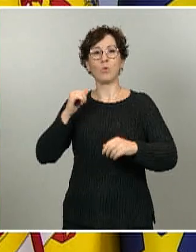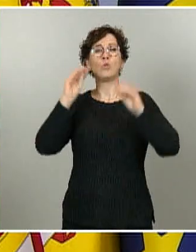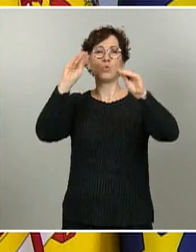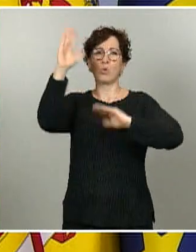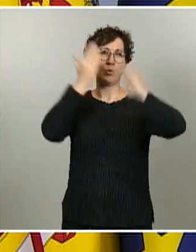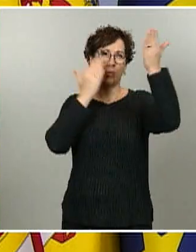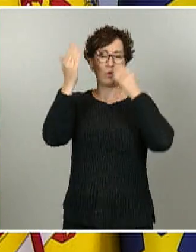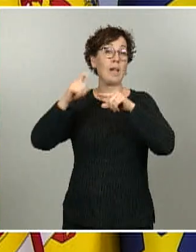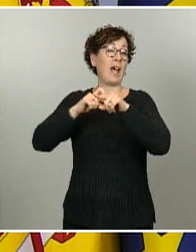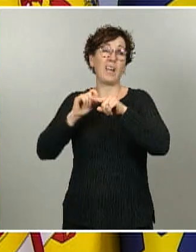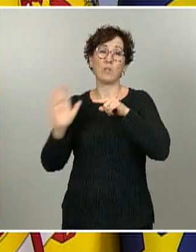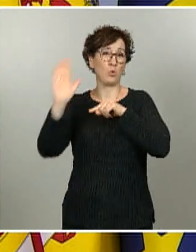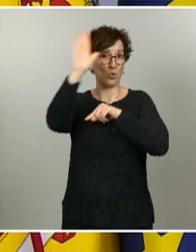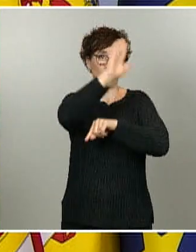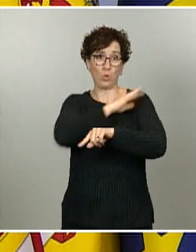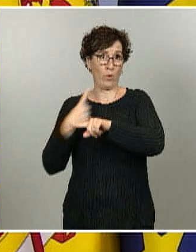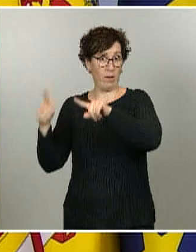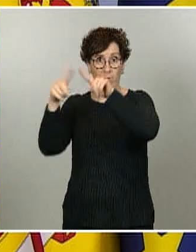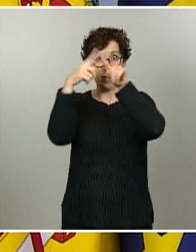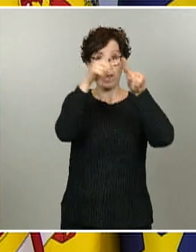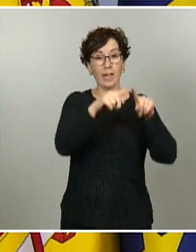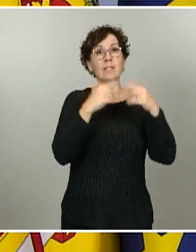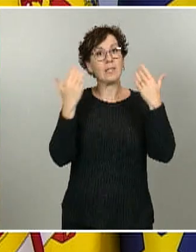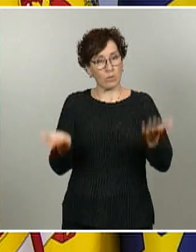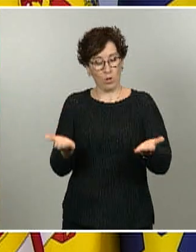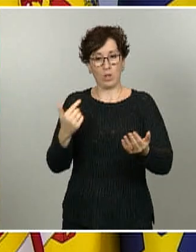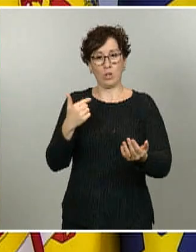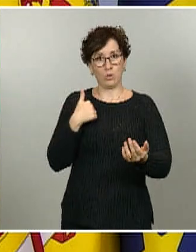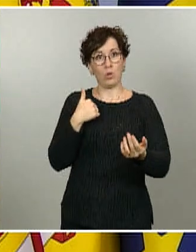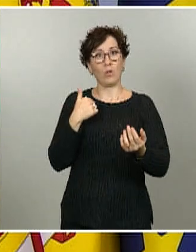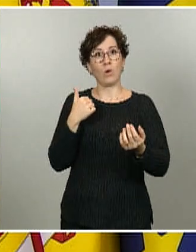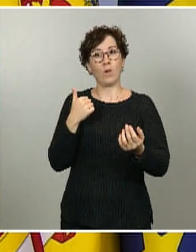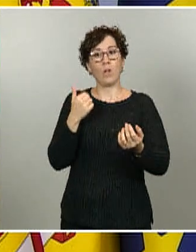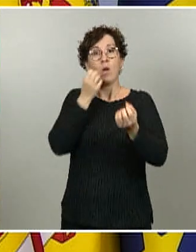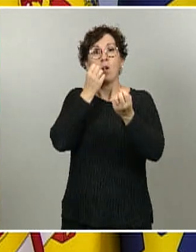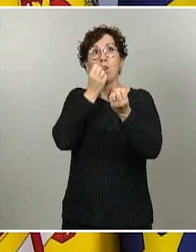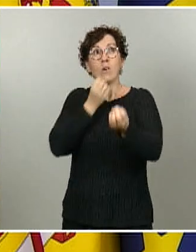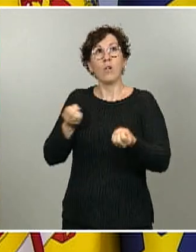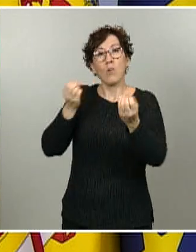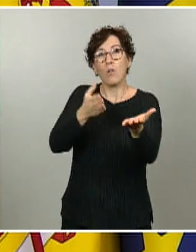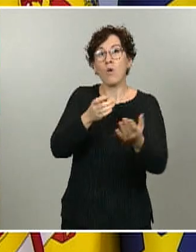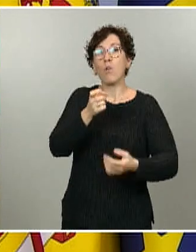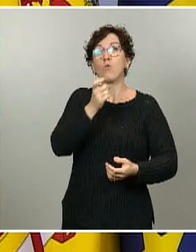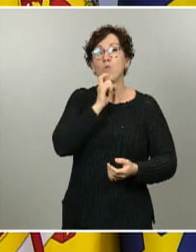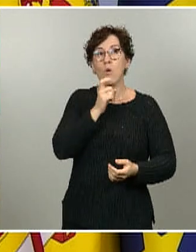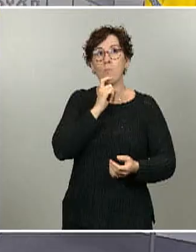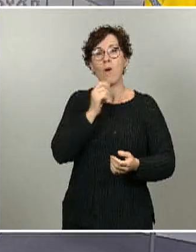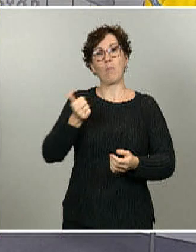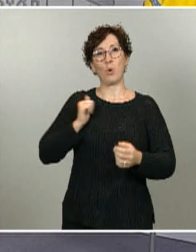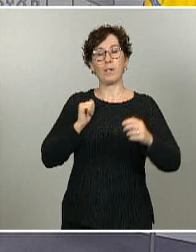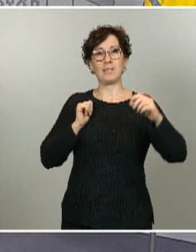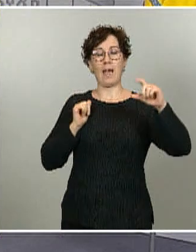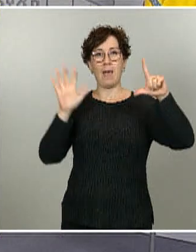los territorios y si les parece voy a pasar a comunicar lo que yo creo que lo vamos a hacer con la ayuda de un mapa para que nos permita